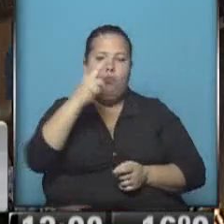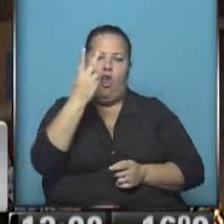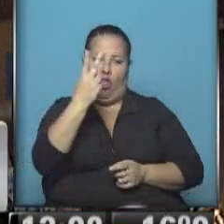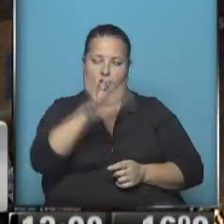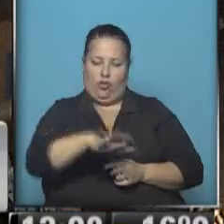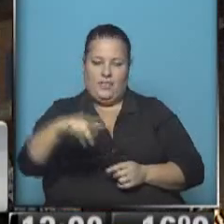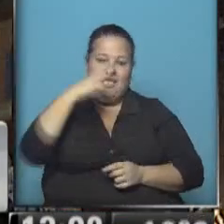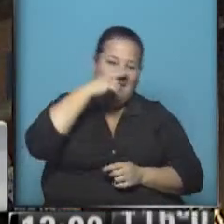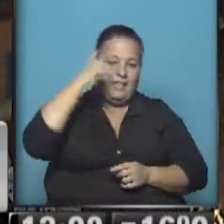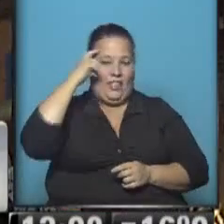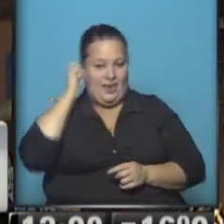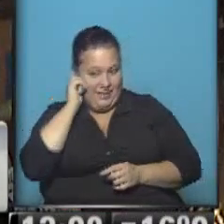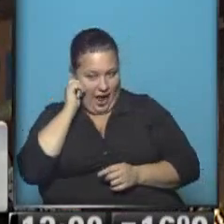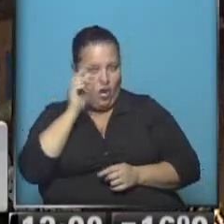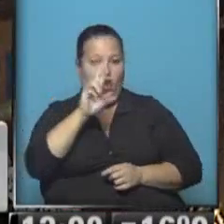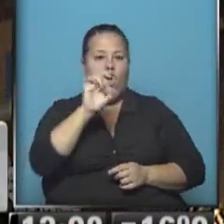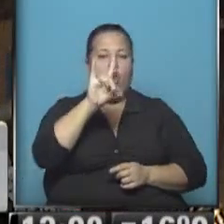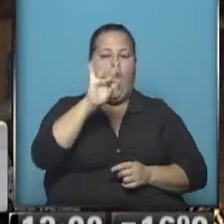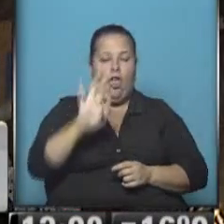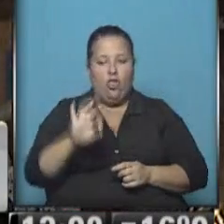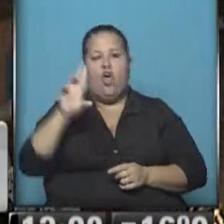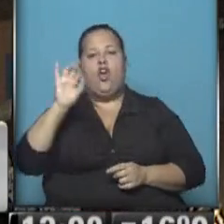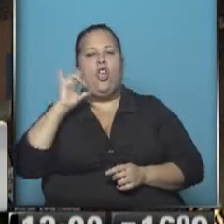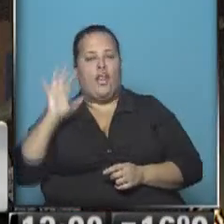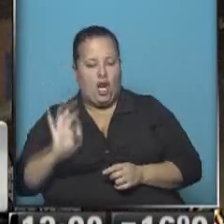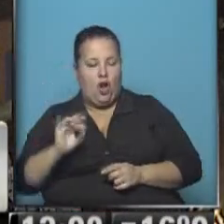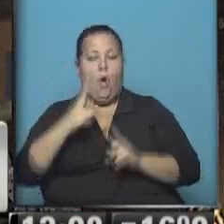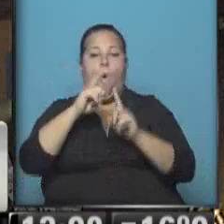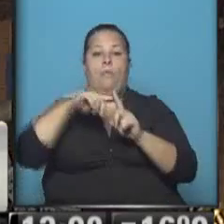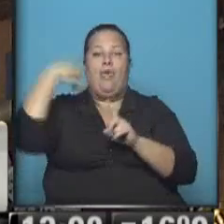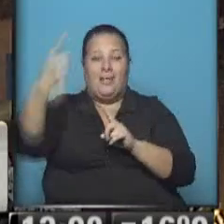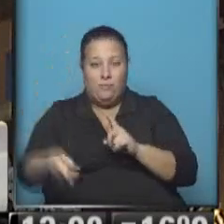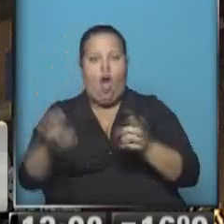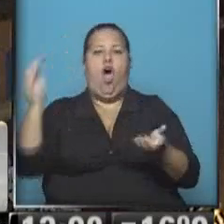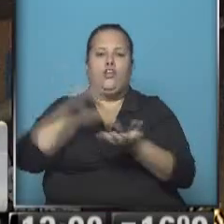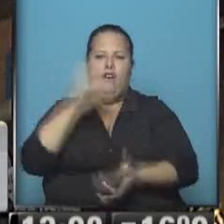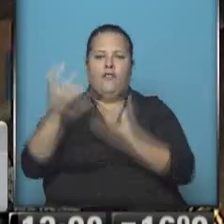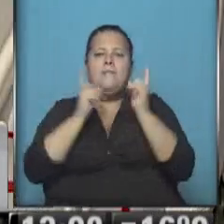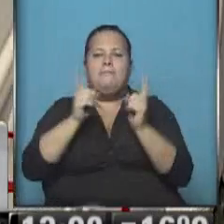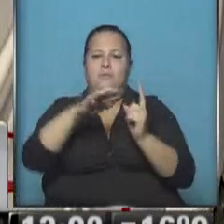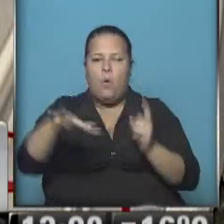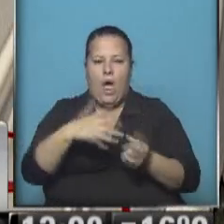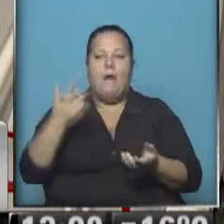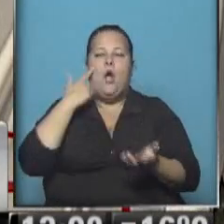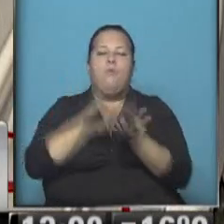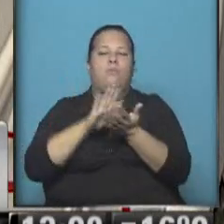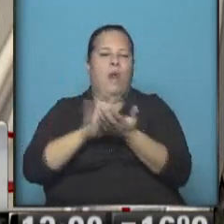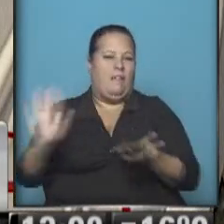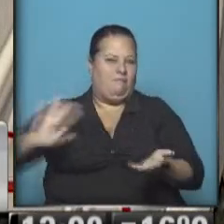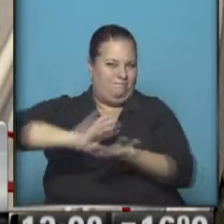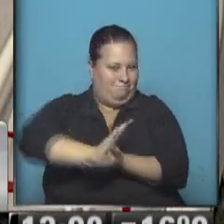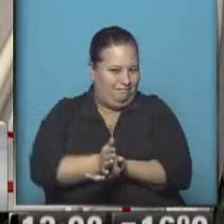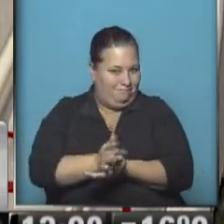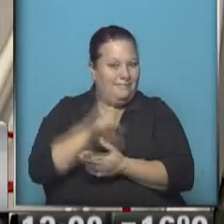nenes de 7 y 10 años rolando y rodrigo un mes después se volvió a incendiar el lugar borrando todas las pruebas